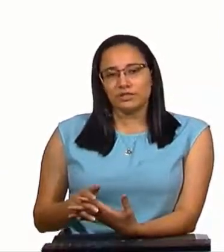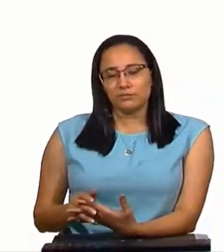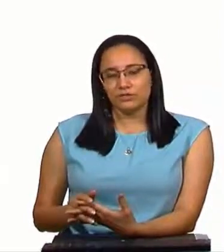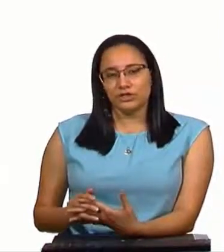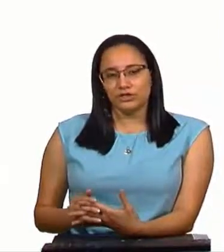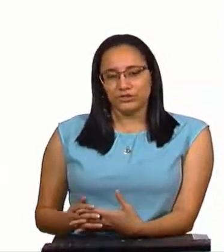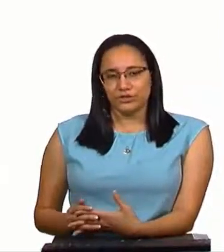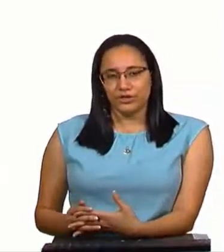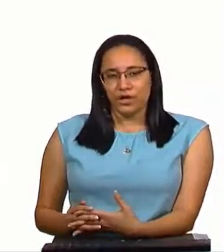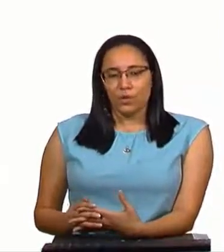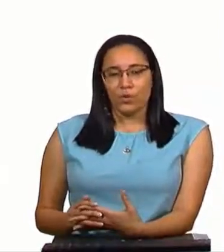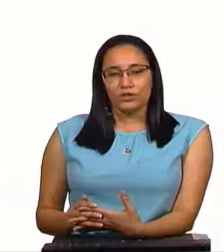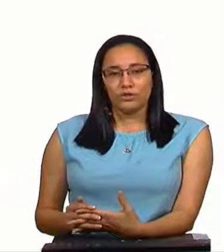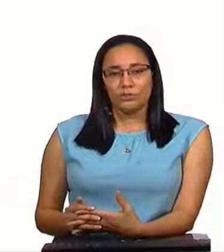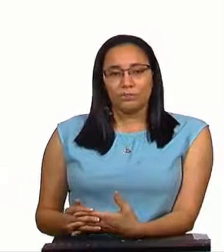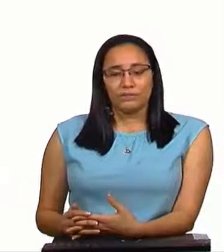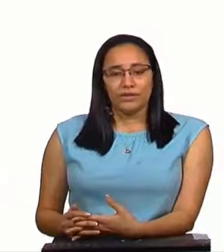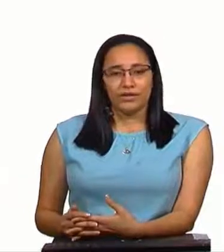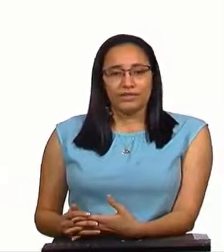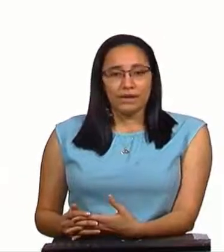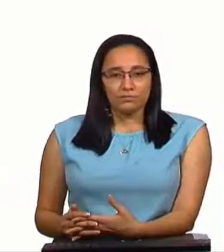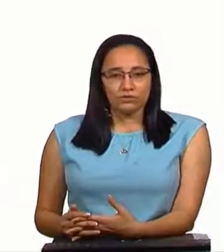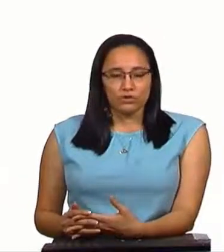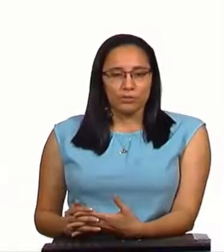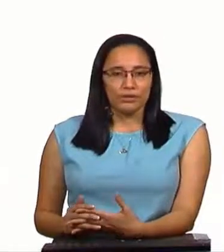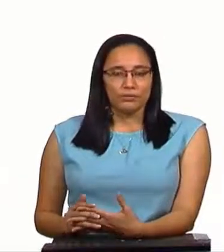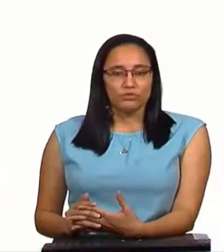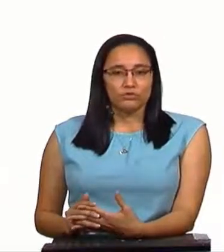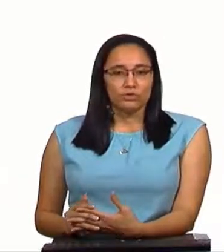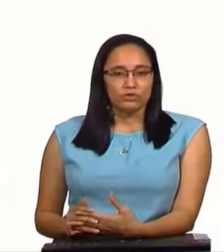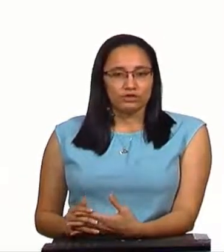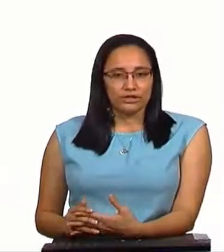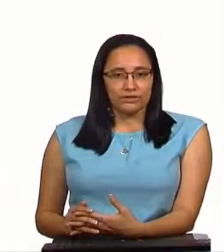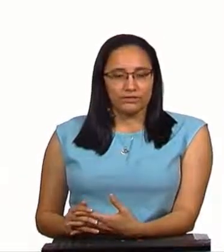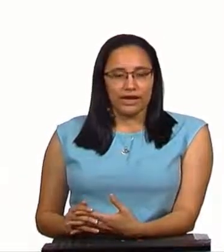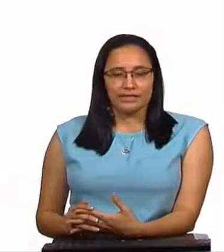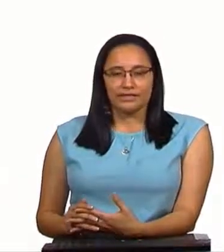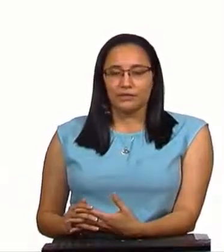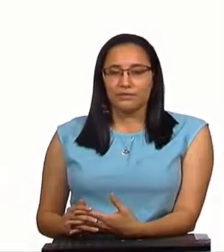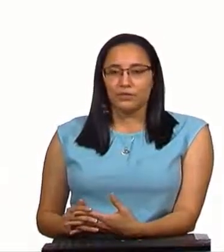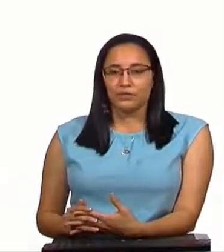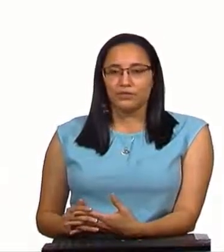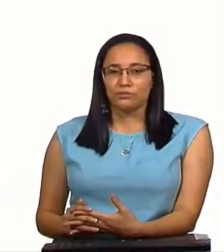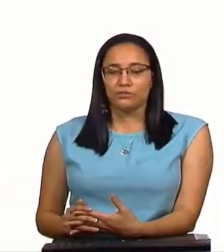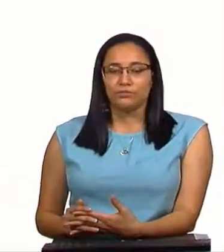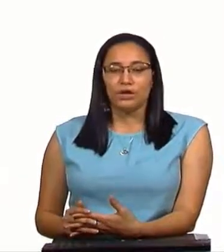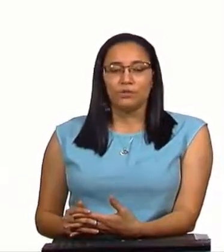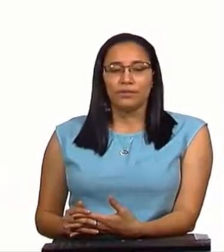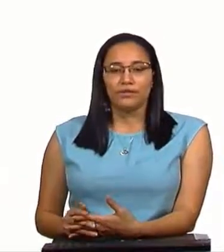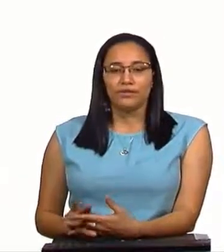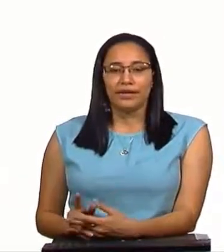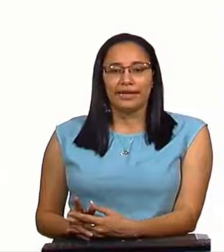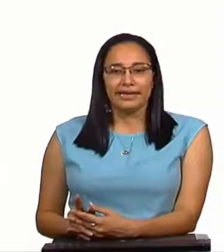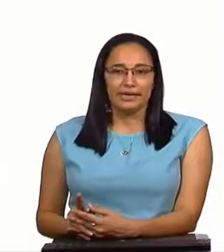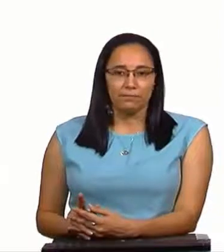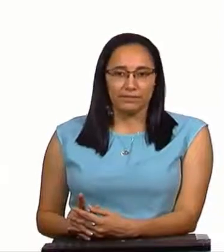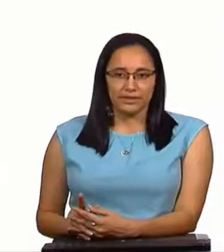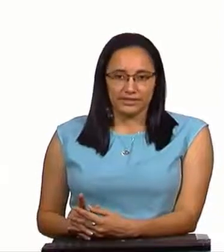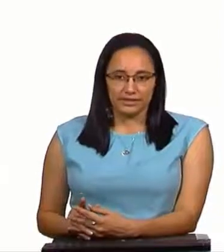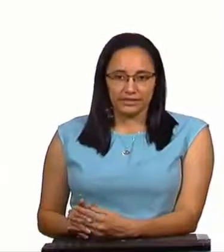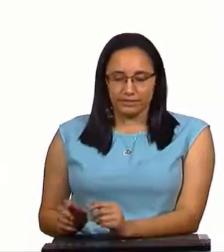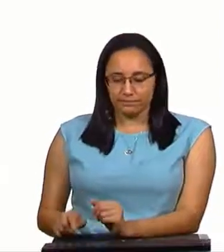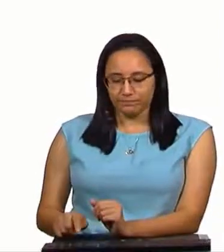nosotros utilizamos el should cuando damos o pedimos un consejo. Así también cuando damos una opinión en